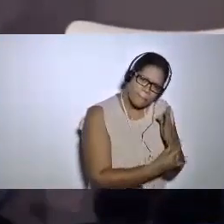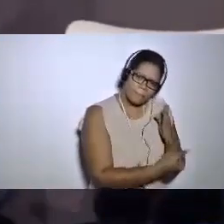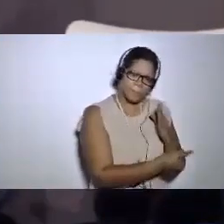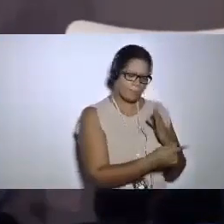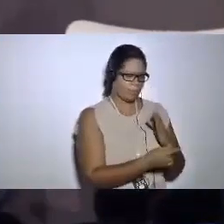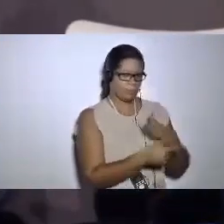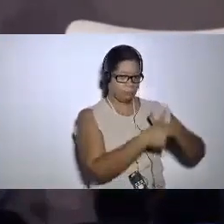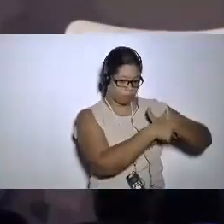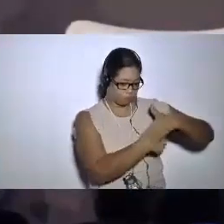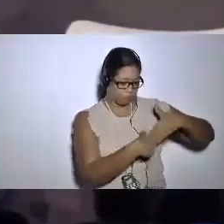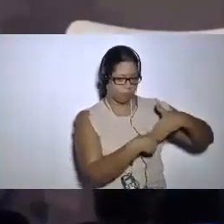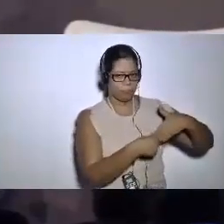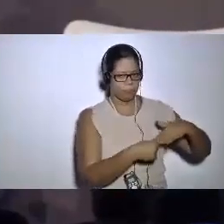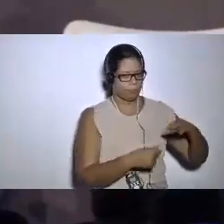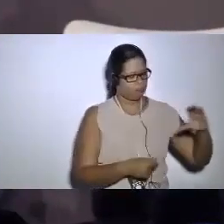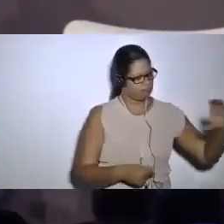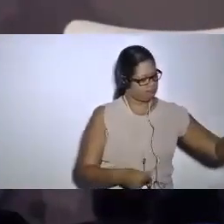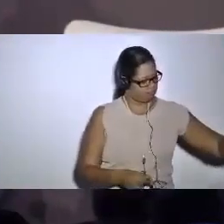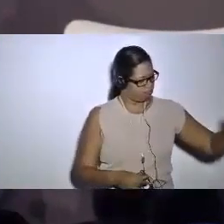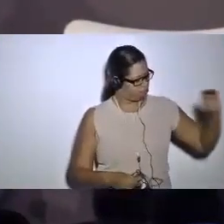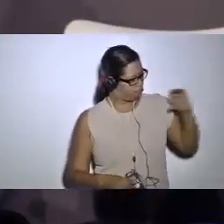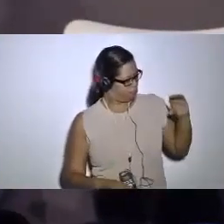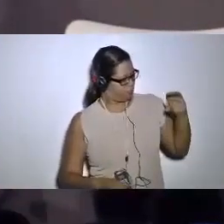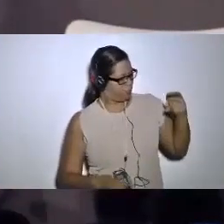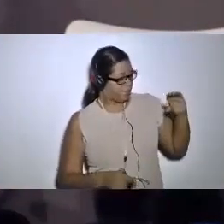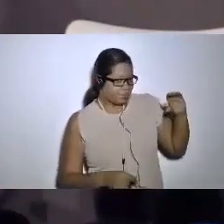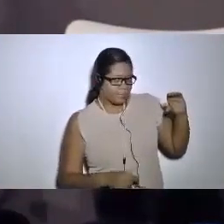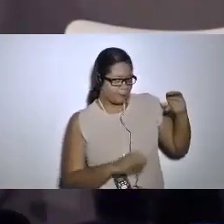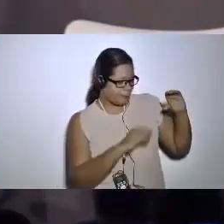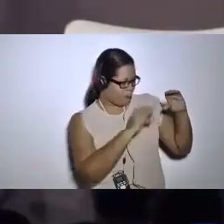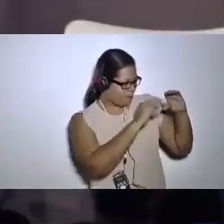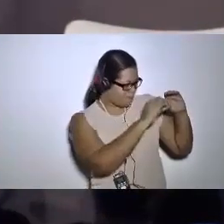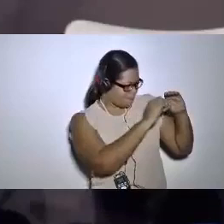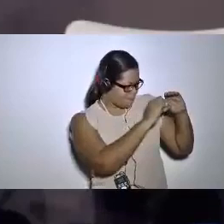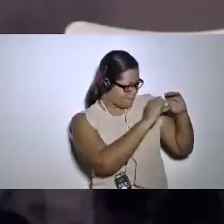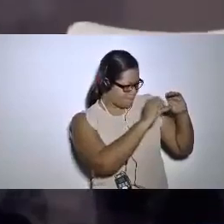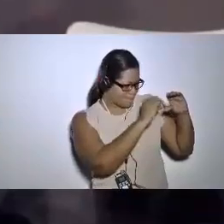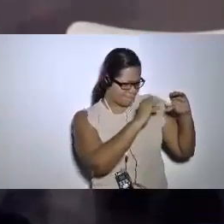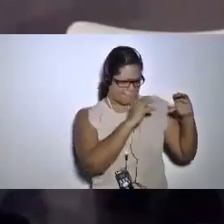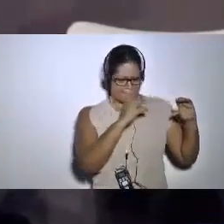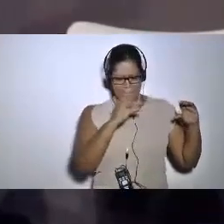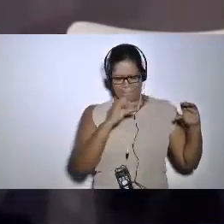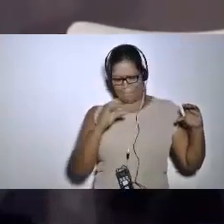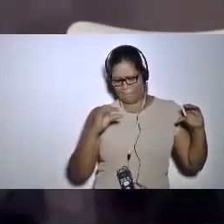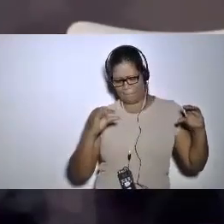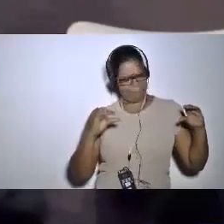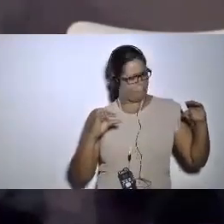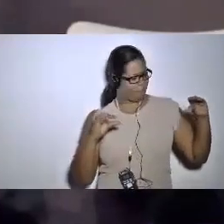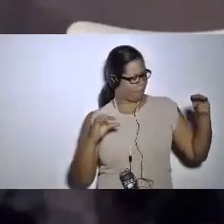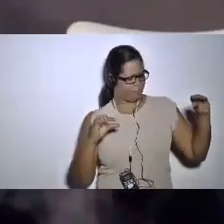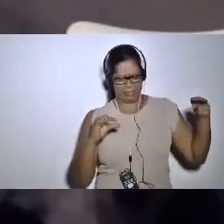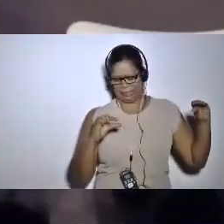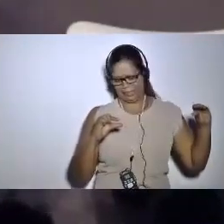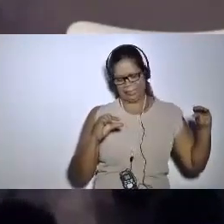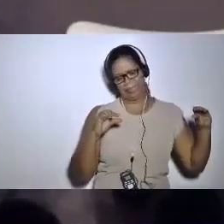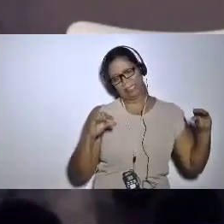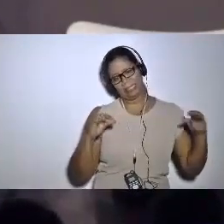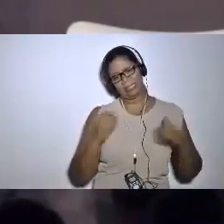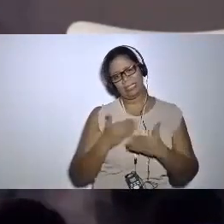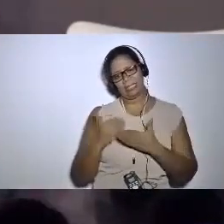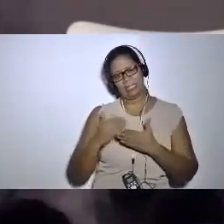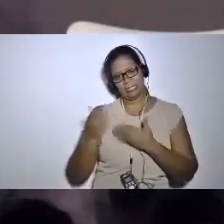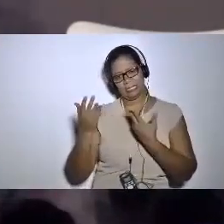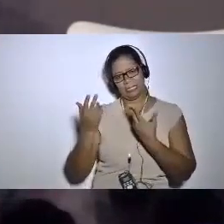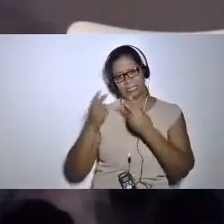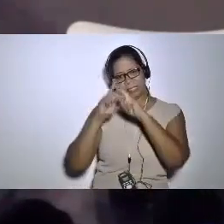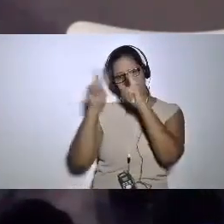latinoamericanos, ellos deben gastar la mitad de su ingreso mensual para comprar la mitad de un